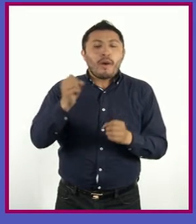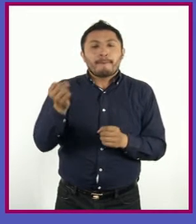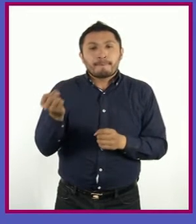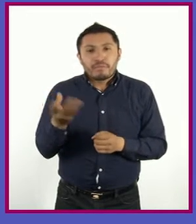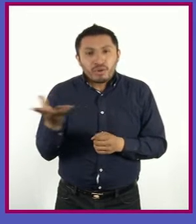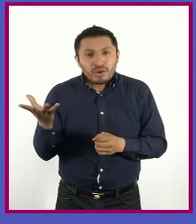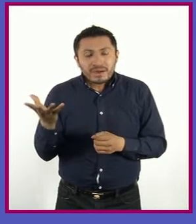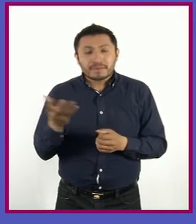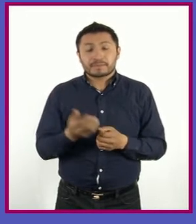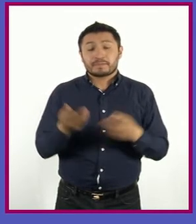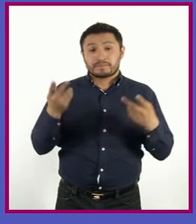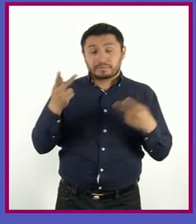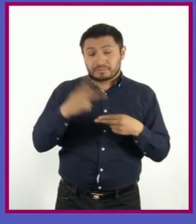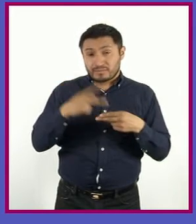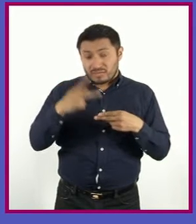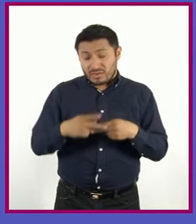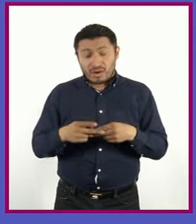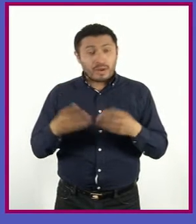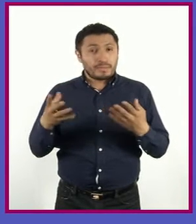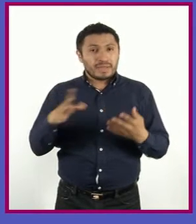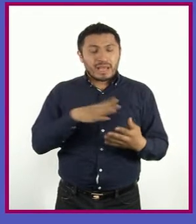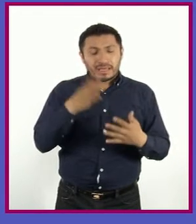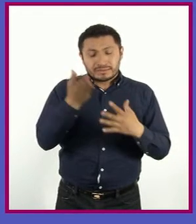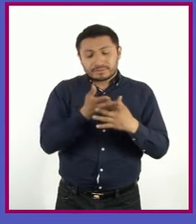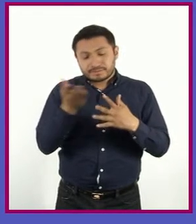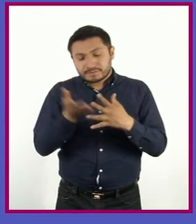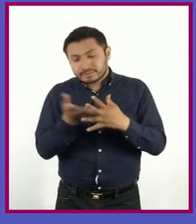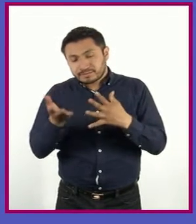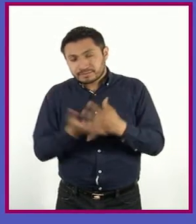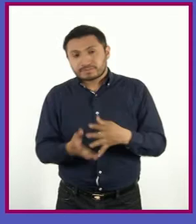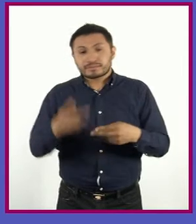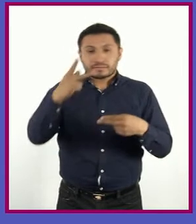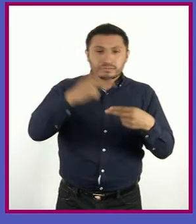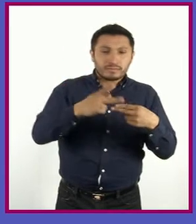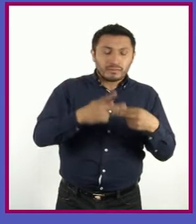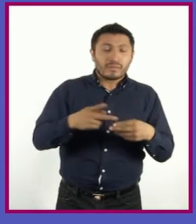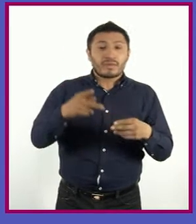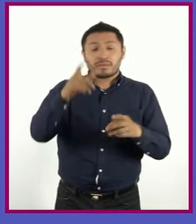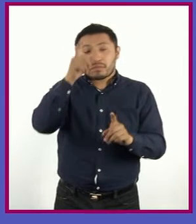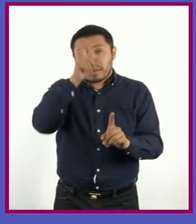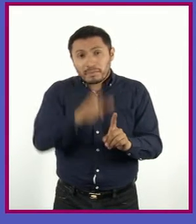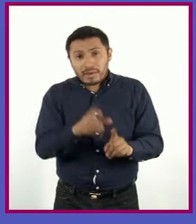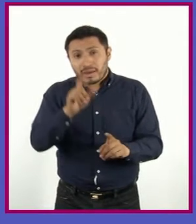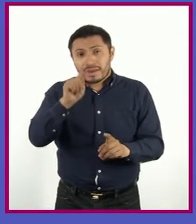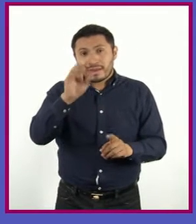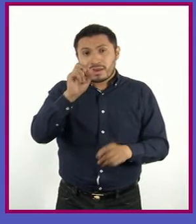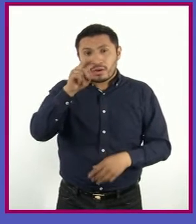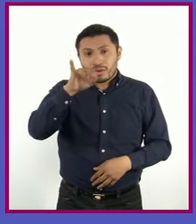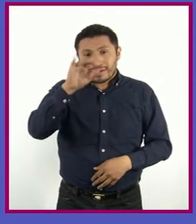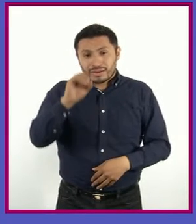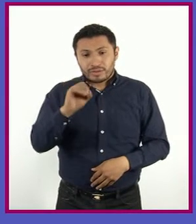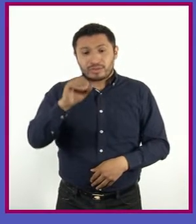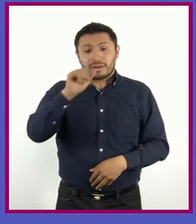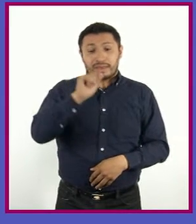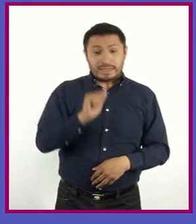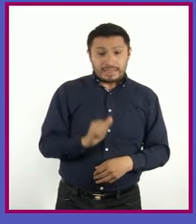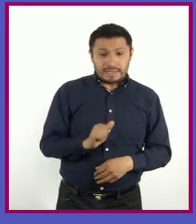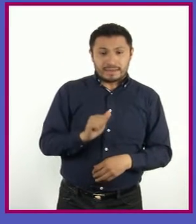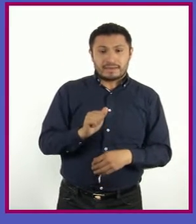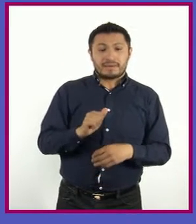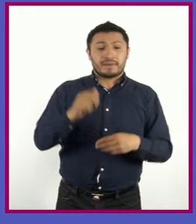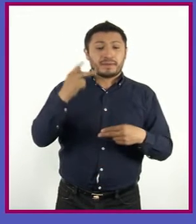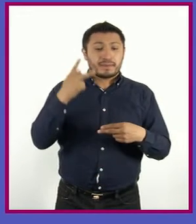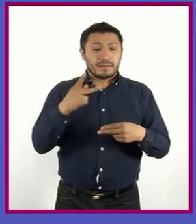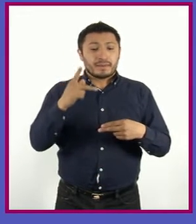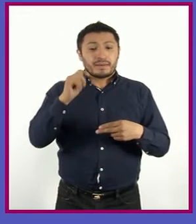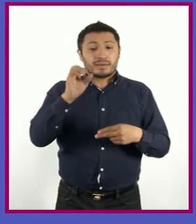pronombres personales a su vez se dividen en pronombre personal tónico y átono. Los pronombres